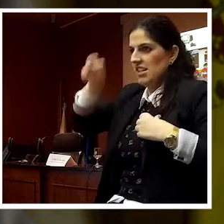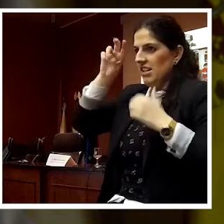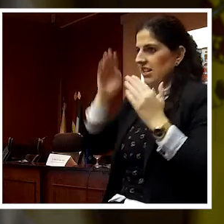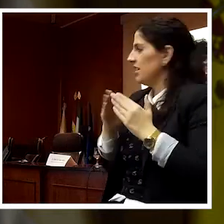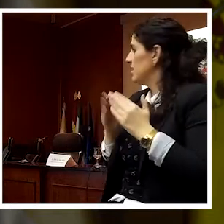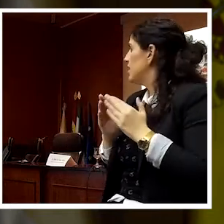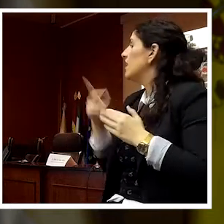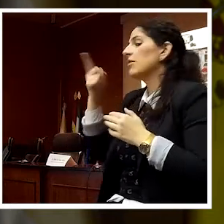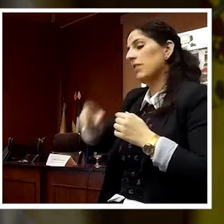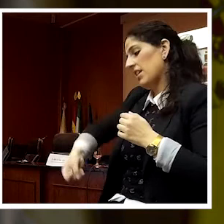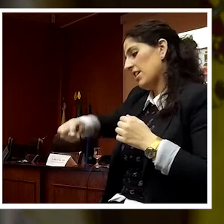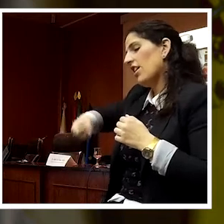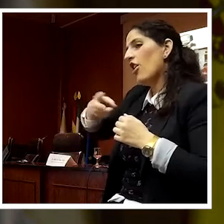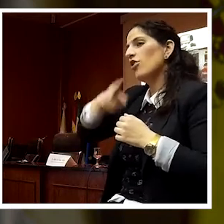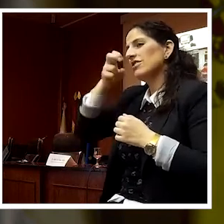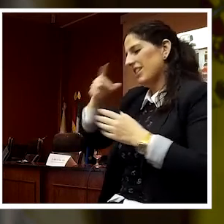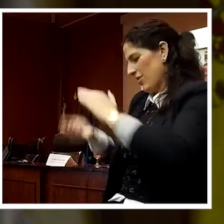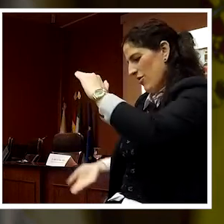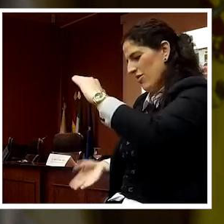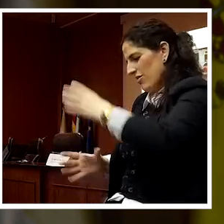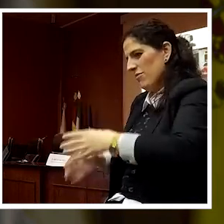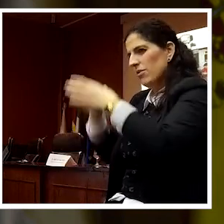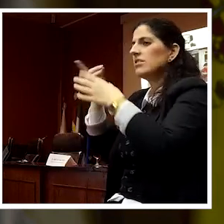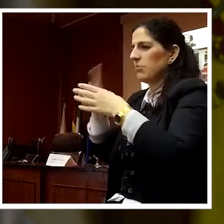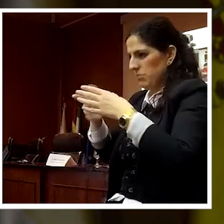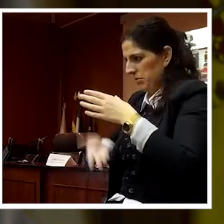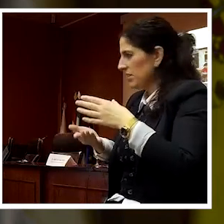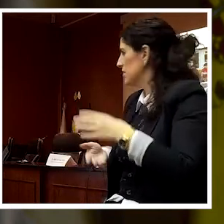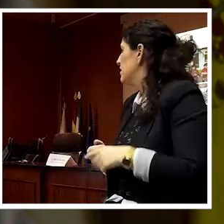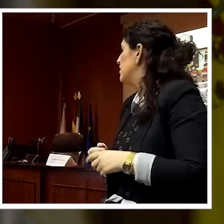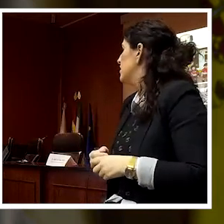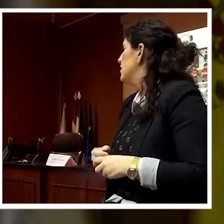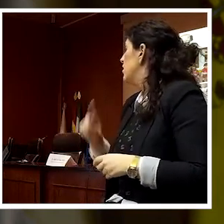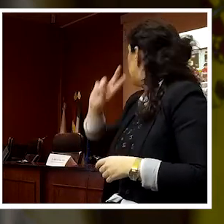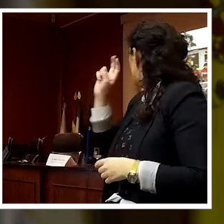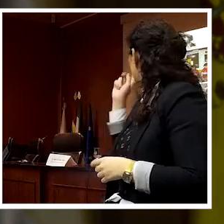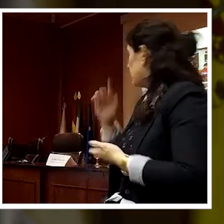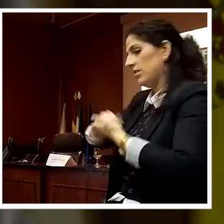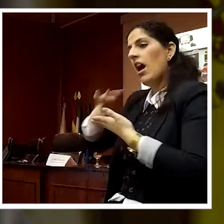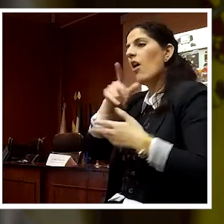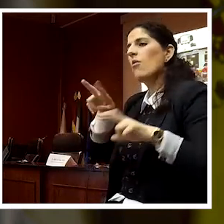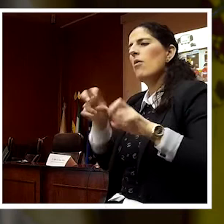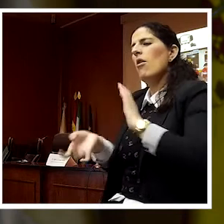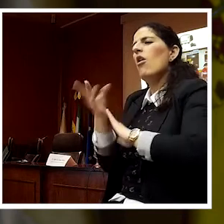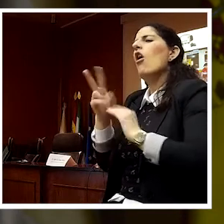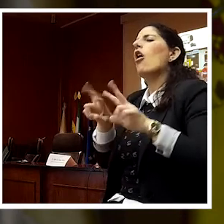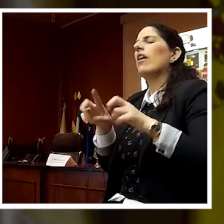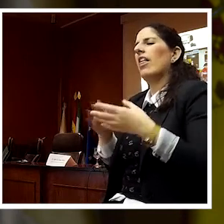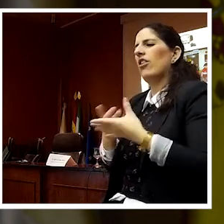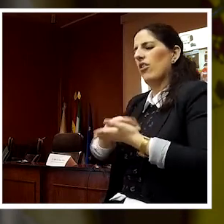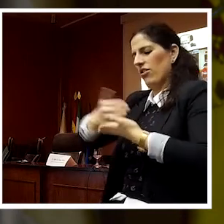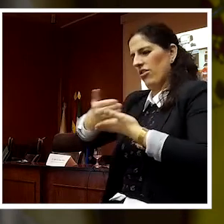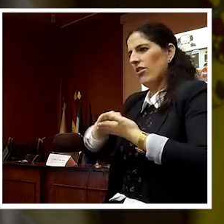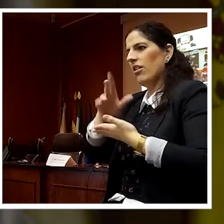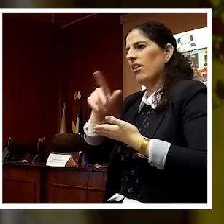una botella de oxígeno, que ya sabéis que eso pesa, no hace falta ni decirlo, y un ordenador portátil con una caja muy